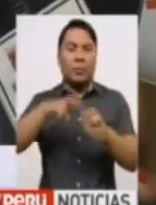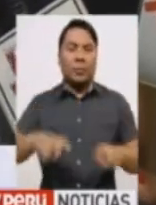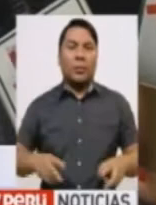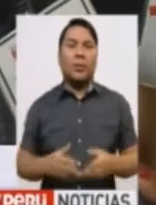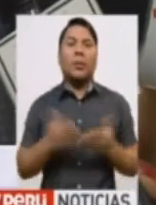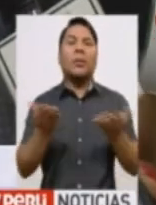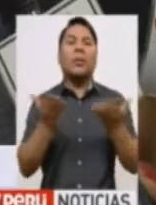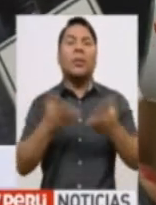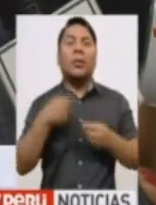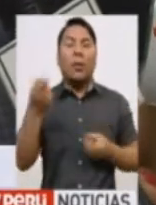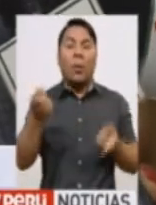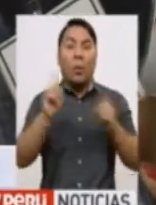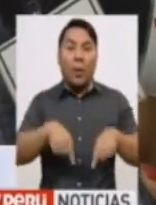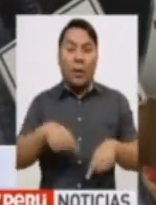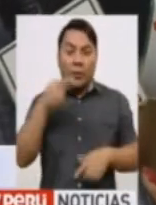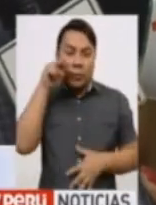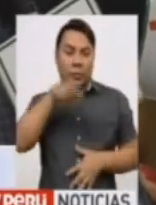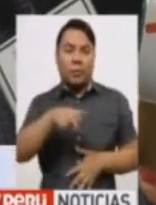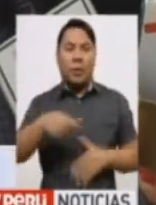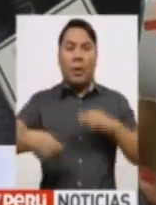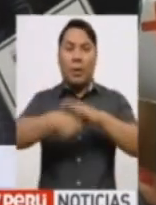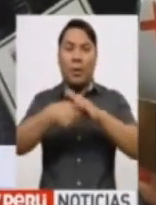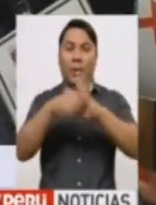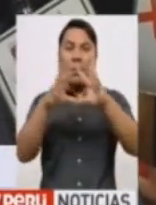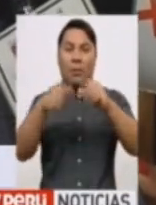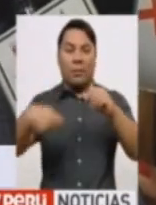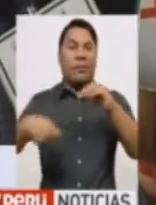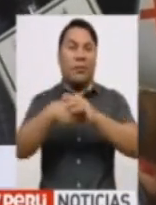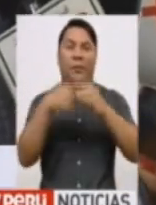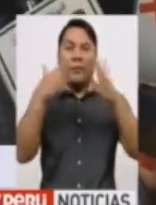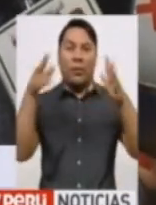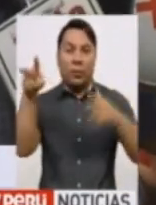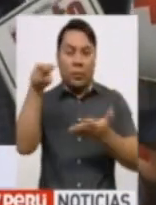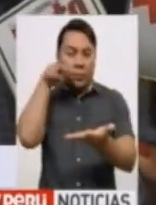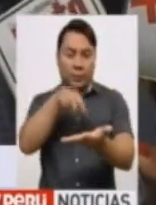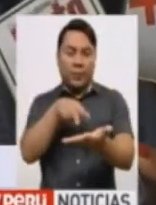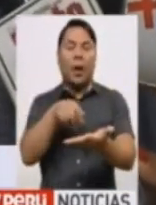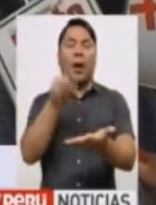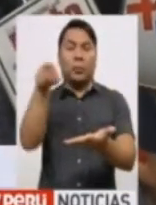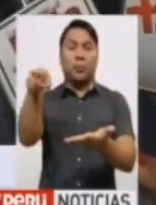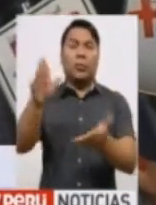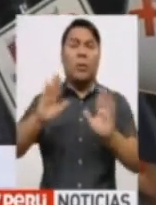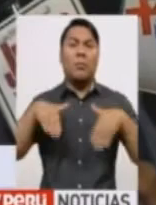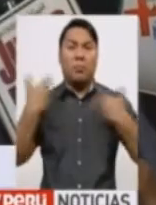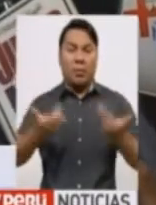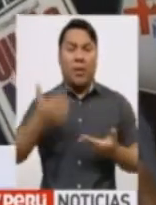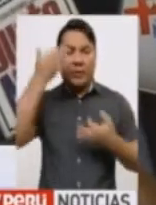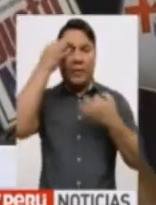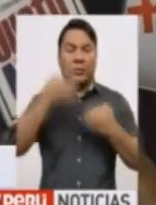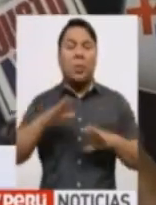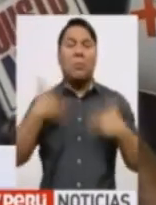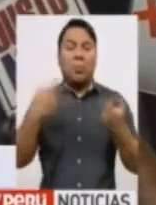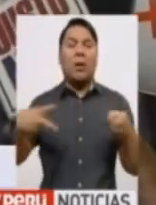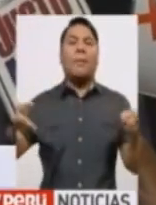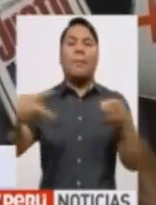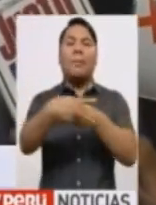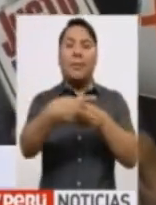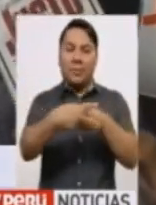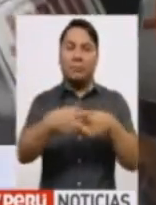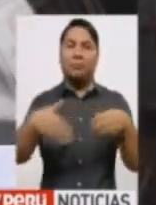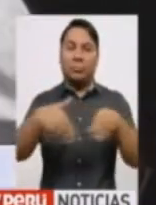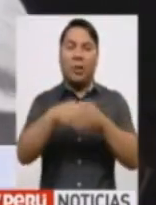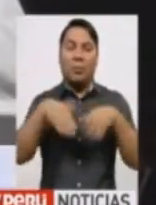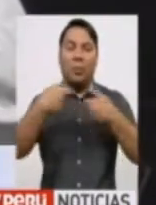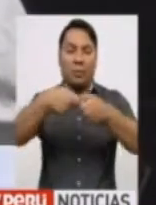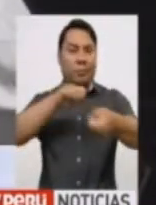ejemplo, si hay casos de corrupción, si en forma unilateral la entidad del Estado puede resolver los